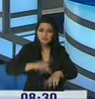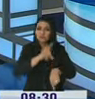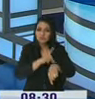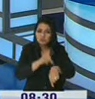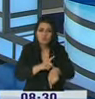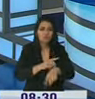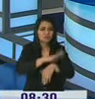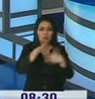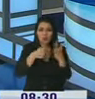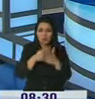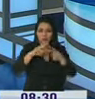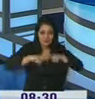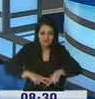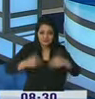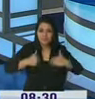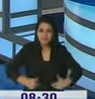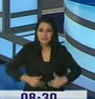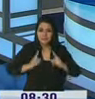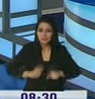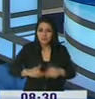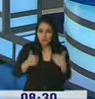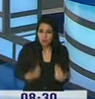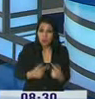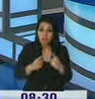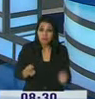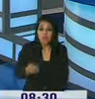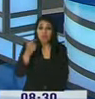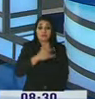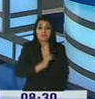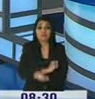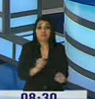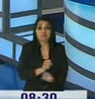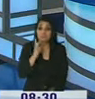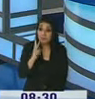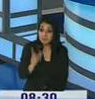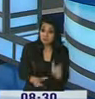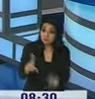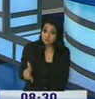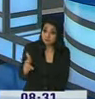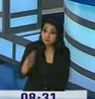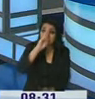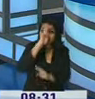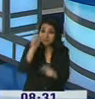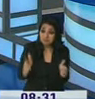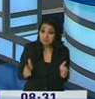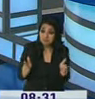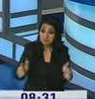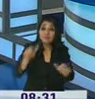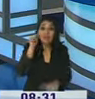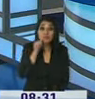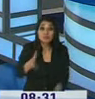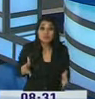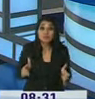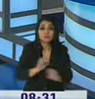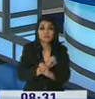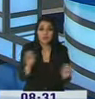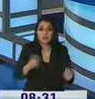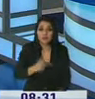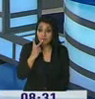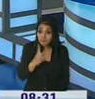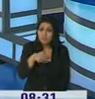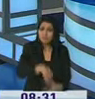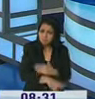de cambio, absolutamente todo. Pero casi se muere al ver los infractores, nadie respeta la zona azul. Así es, y habiendo